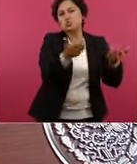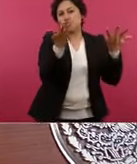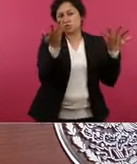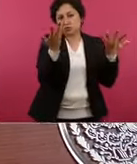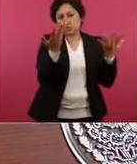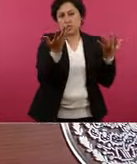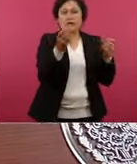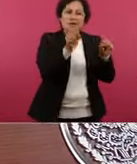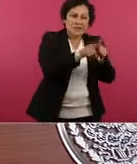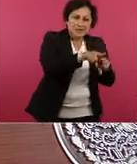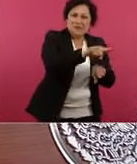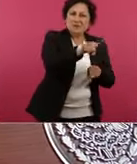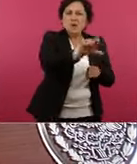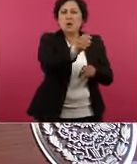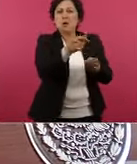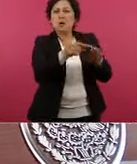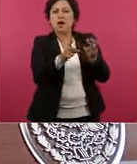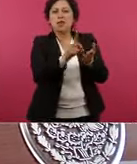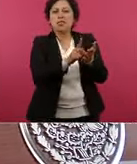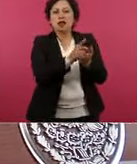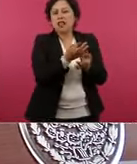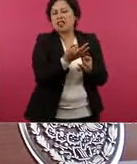drogadicción también tiene